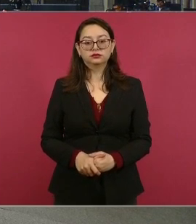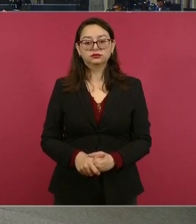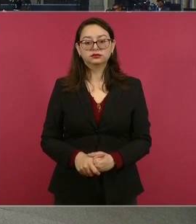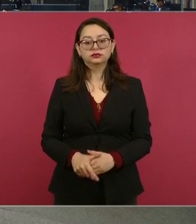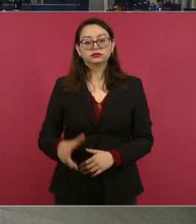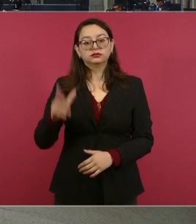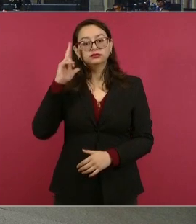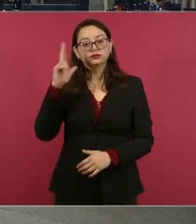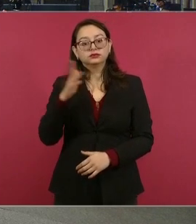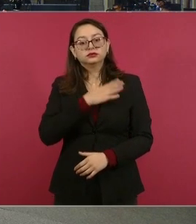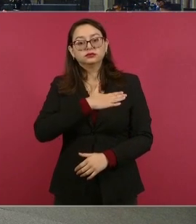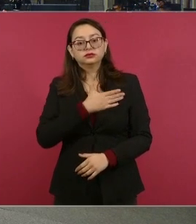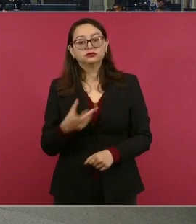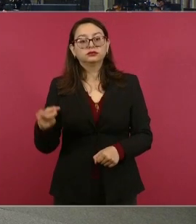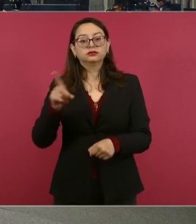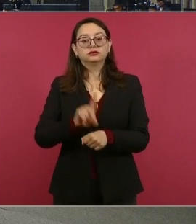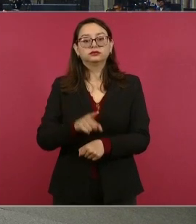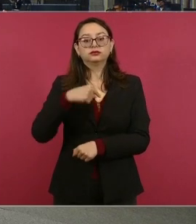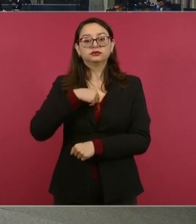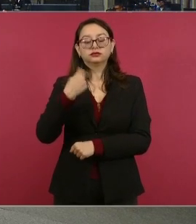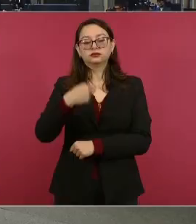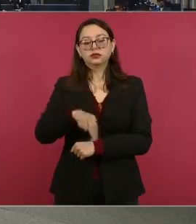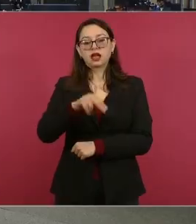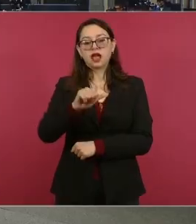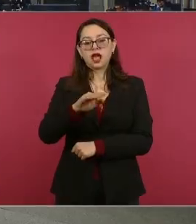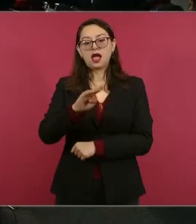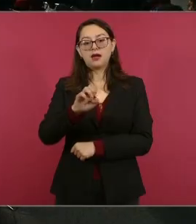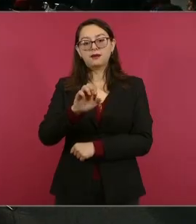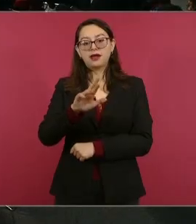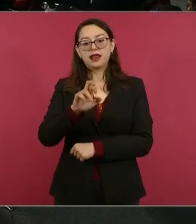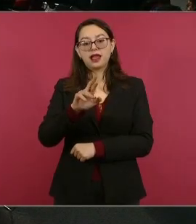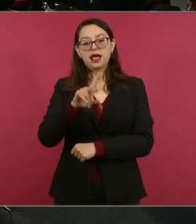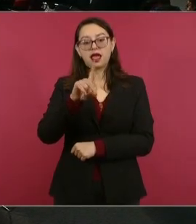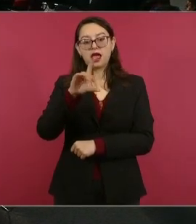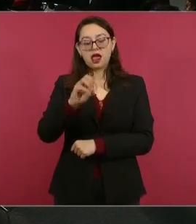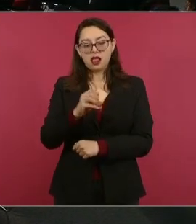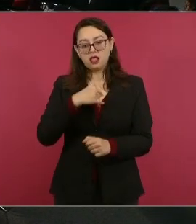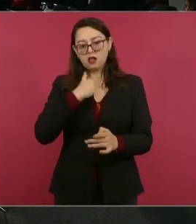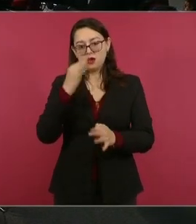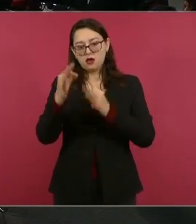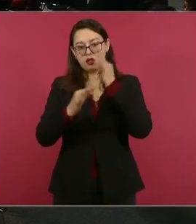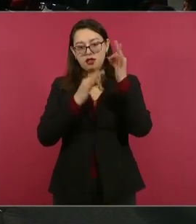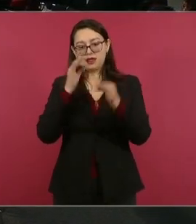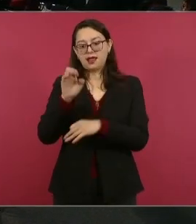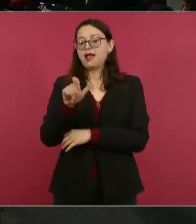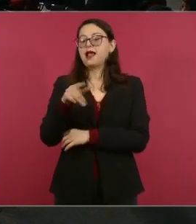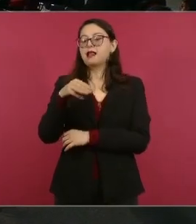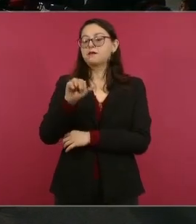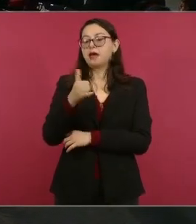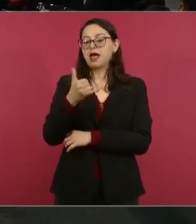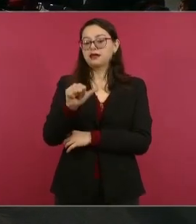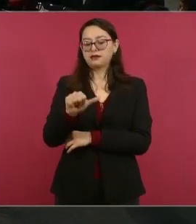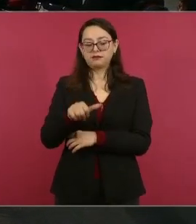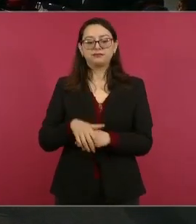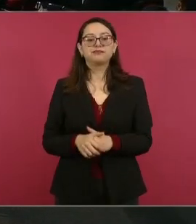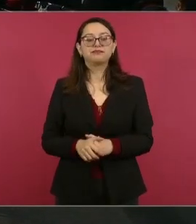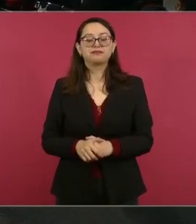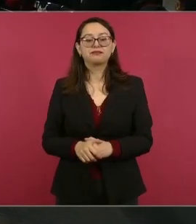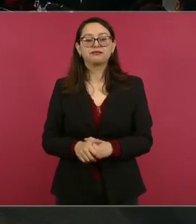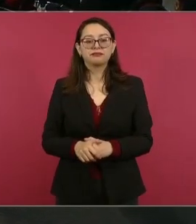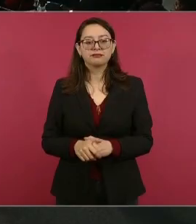Hola, buen día, presidente. Abelardo Martín Gómez de Al Momento MX y El Maya.mx también. En el caso